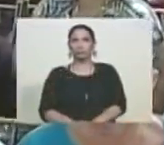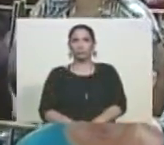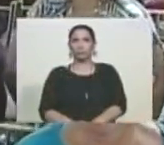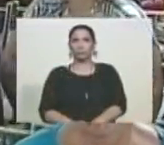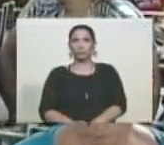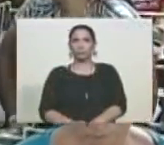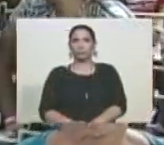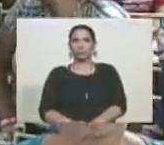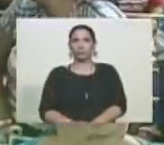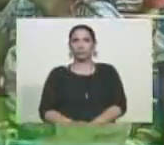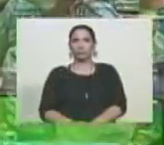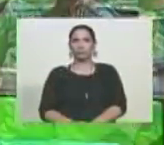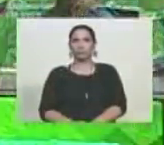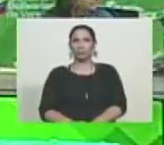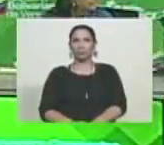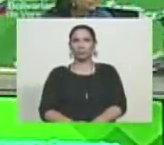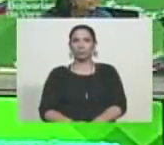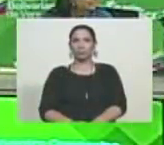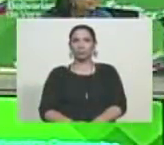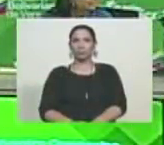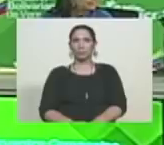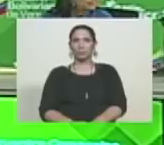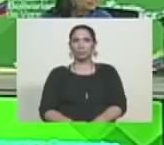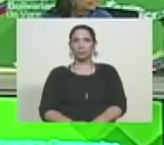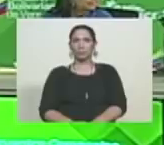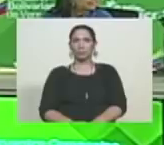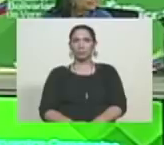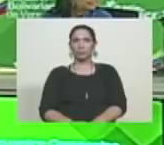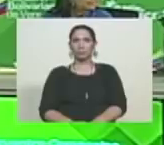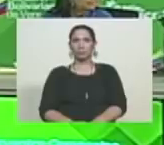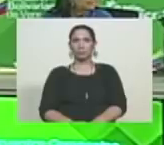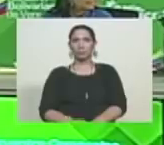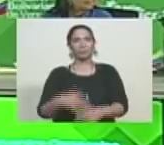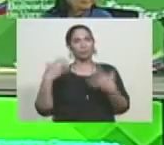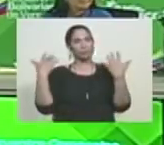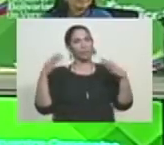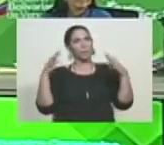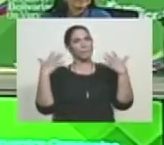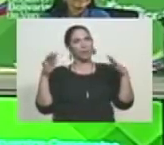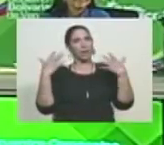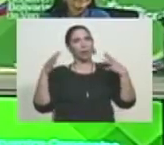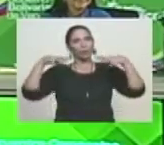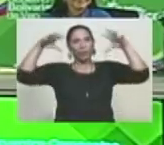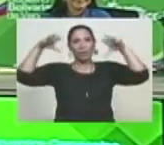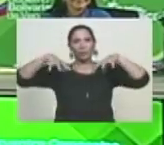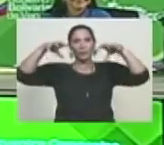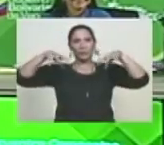Se desató el palo de agua, sabroso, vale. Vamos a darle un aplauso a la lluvia,